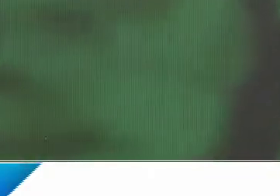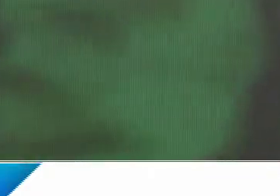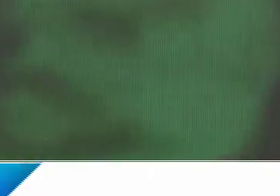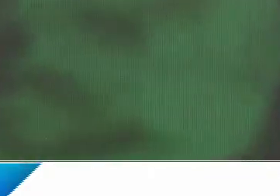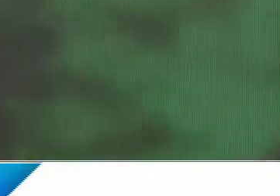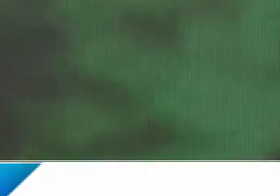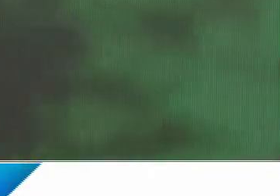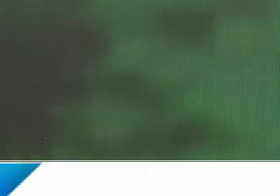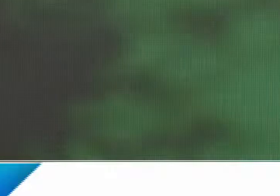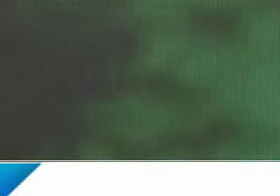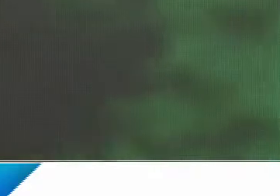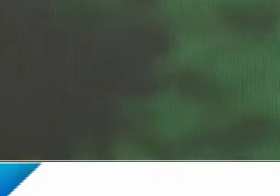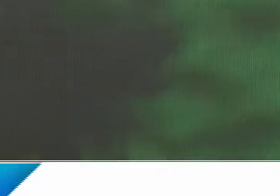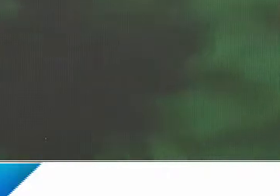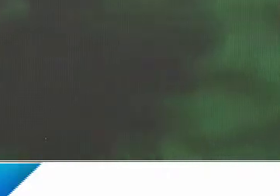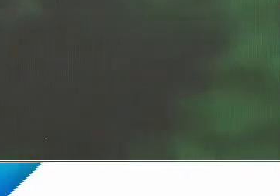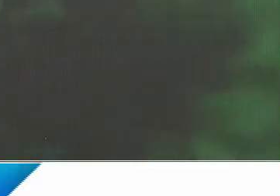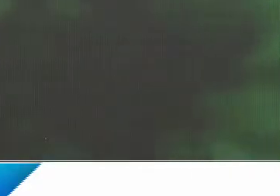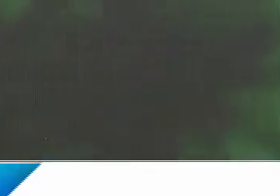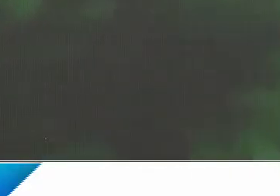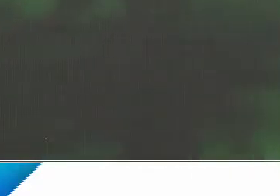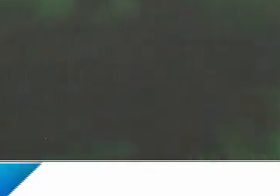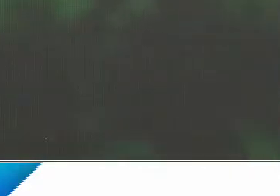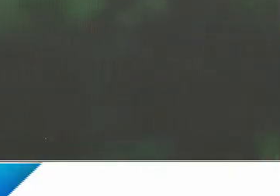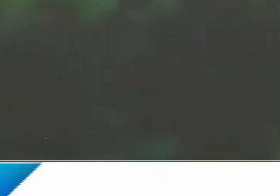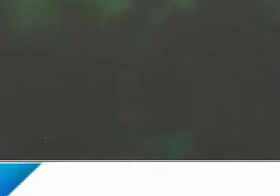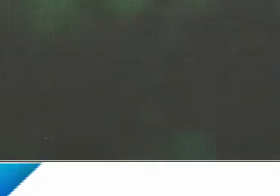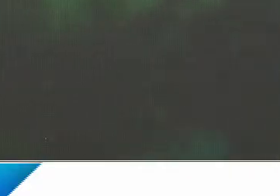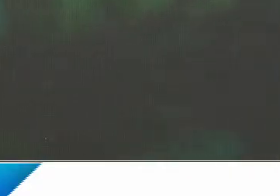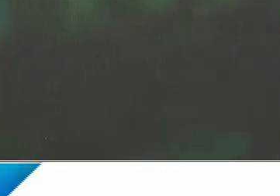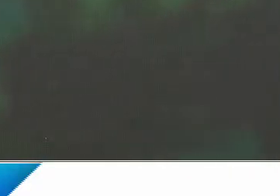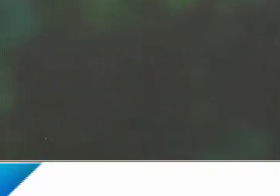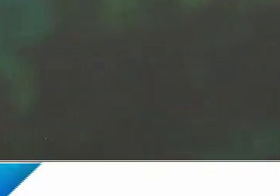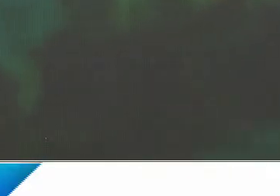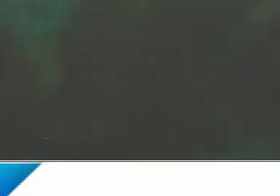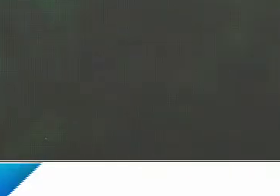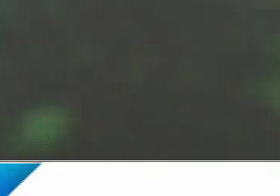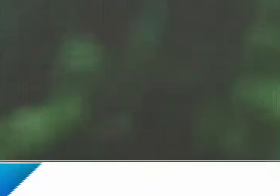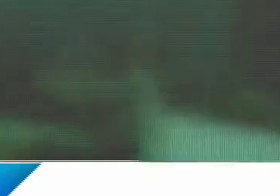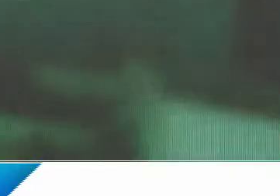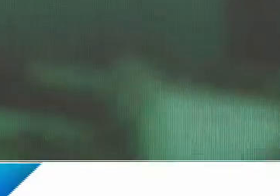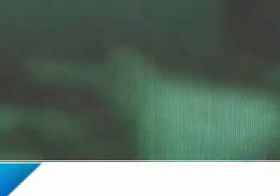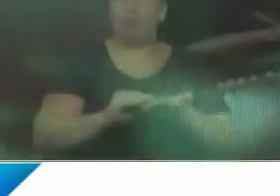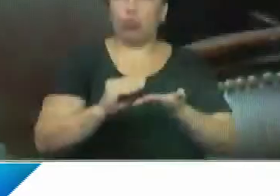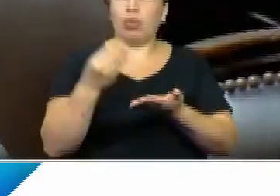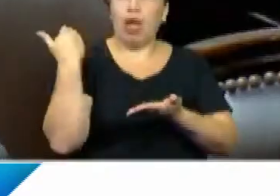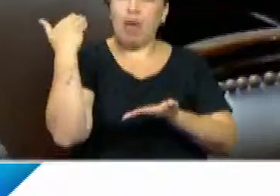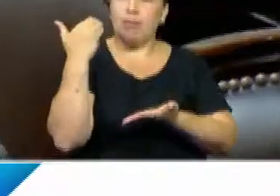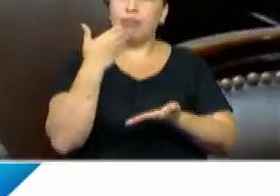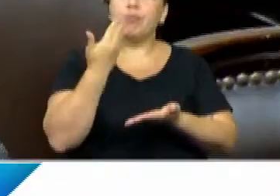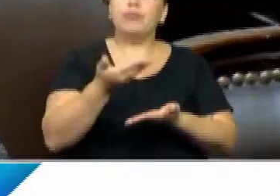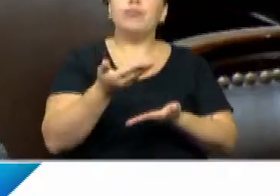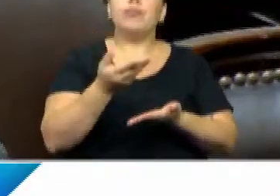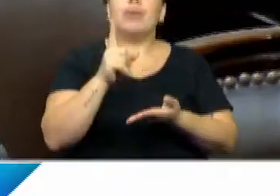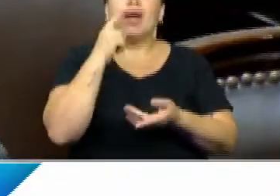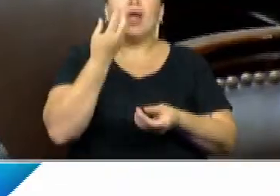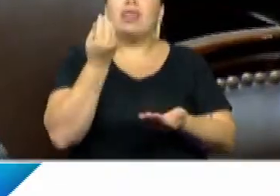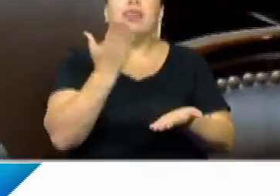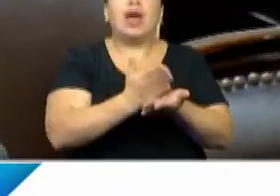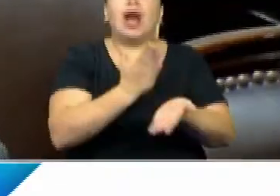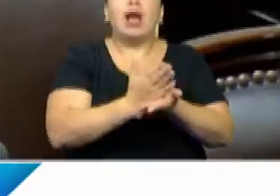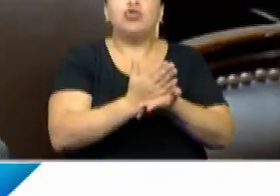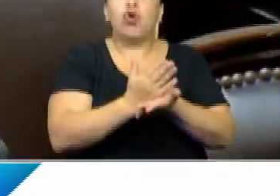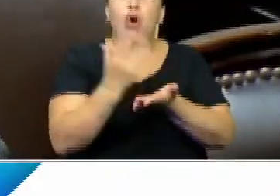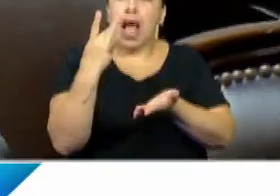de las principales expositoras, fue la diputada de Encuentro Federal, Margarita Stolbizer. El derecho a ser elegido, como